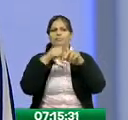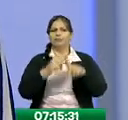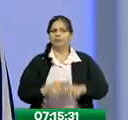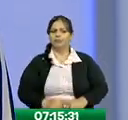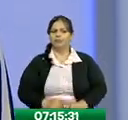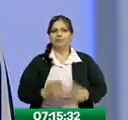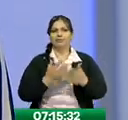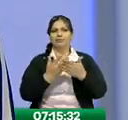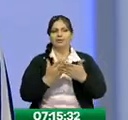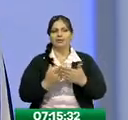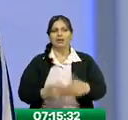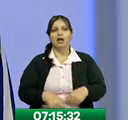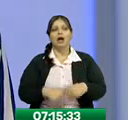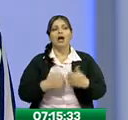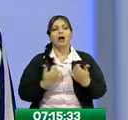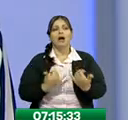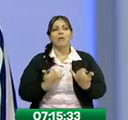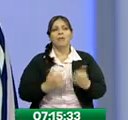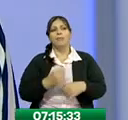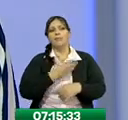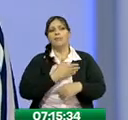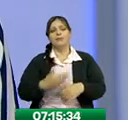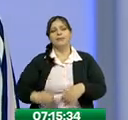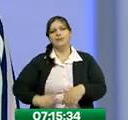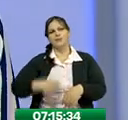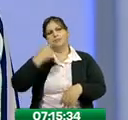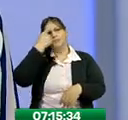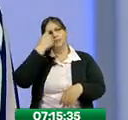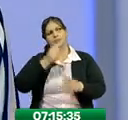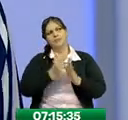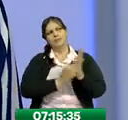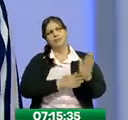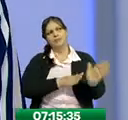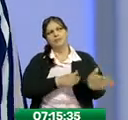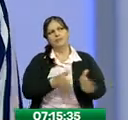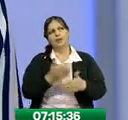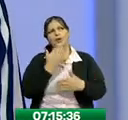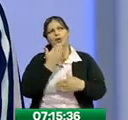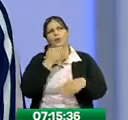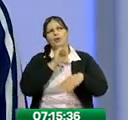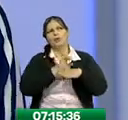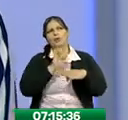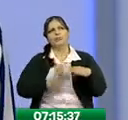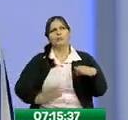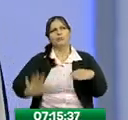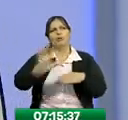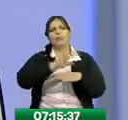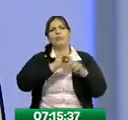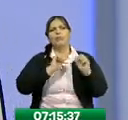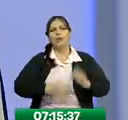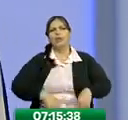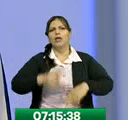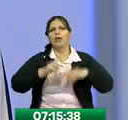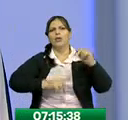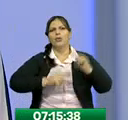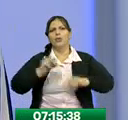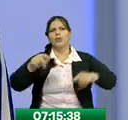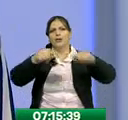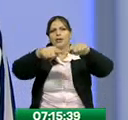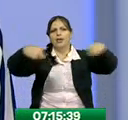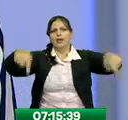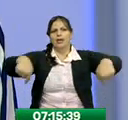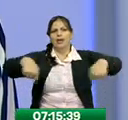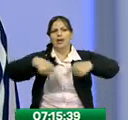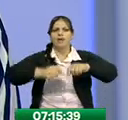nacional se plantea construir 1000 canchas alrededor del país y en una asociación, digámoslo de cierta forma, con la